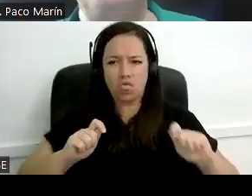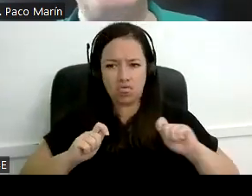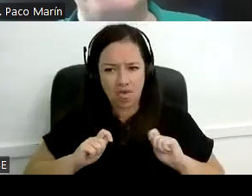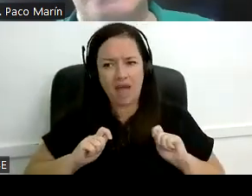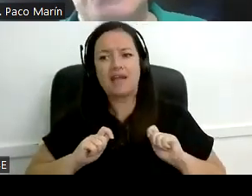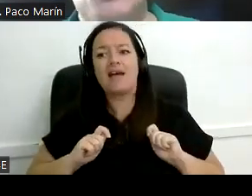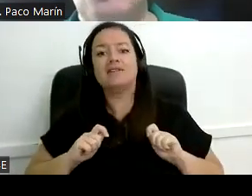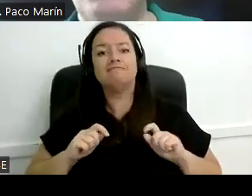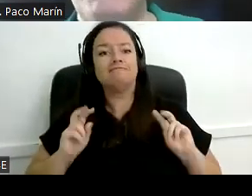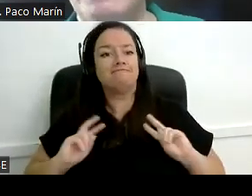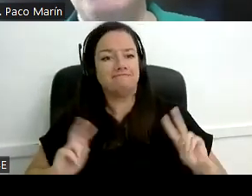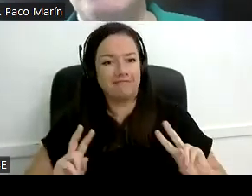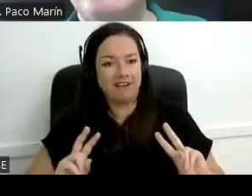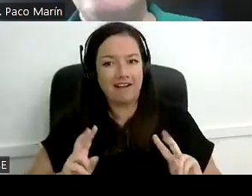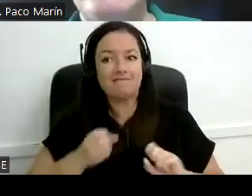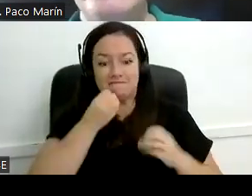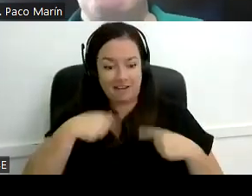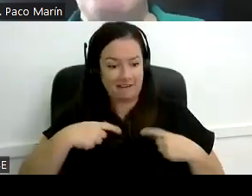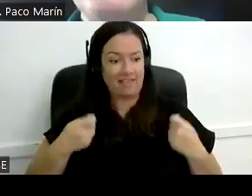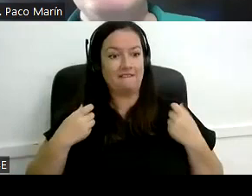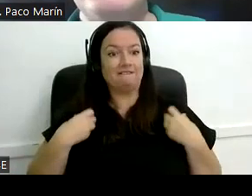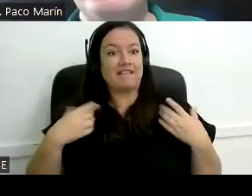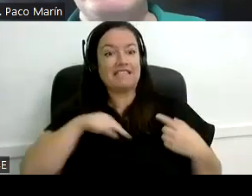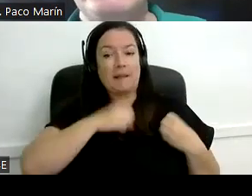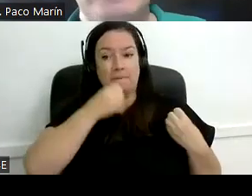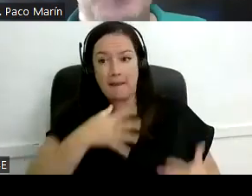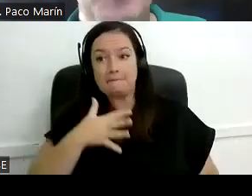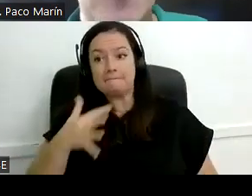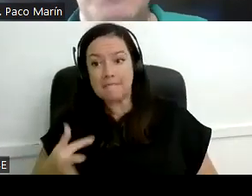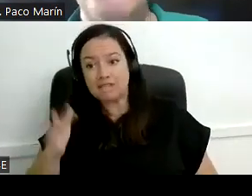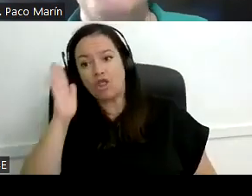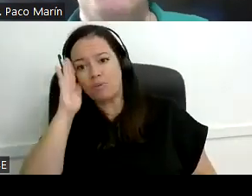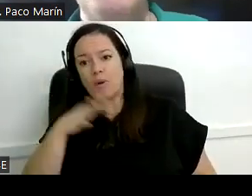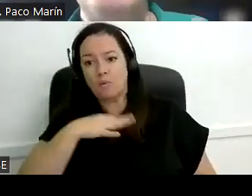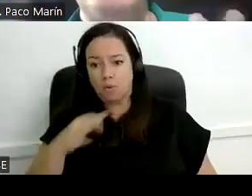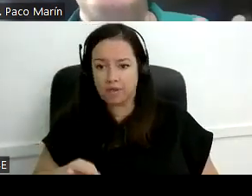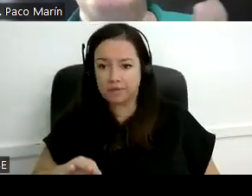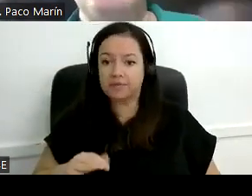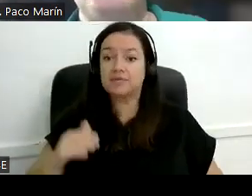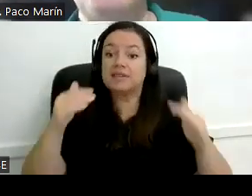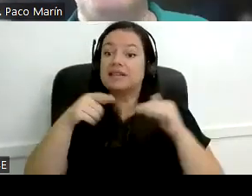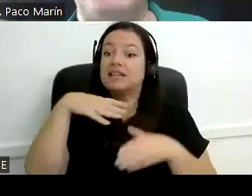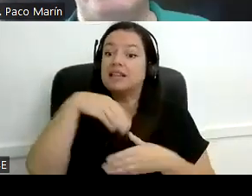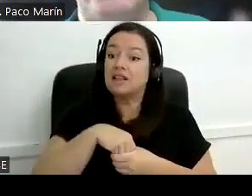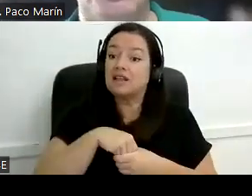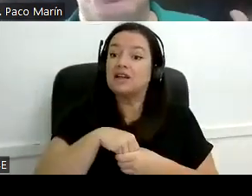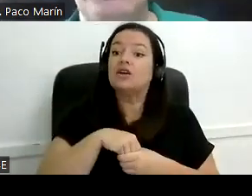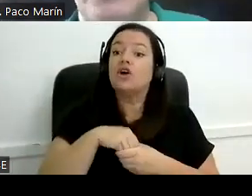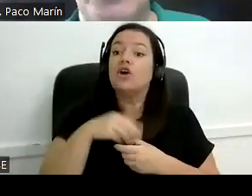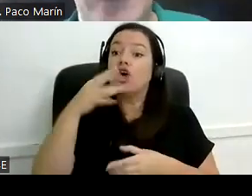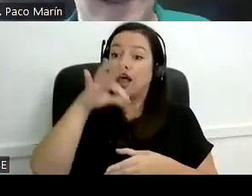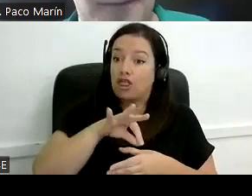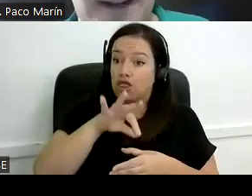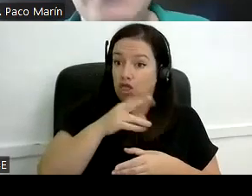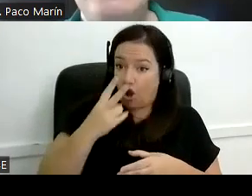la serotonina como la melatonina. Y luego hay, el Night Master contiene el extracto de dos drogas vegetales, que son, por un